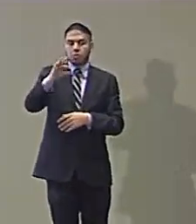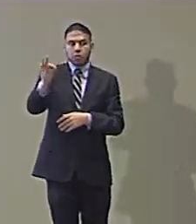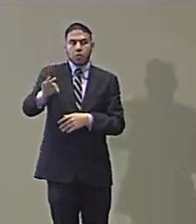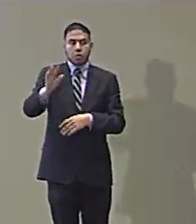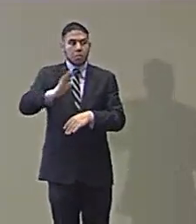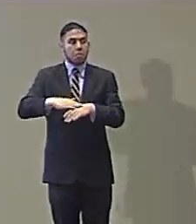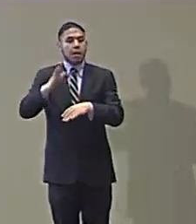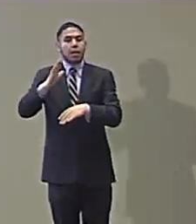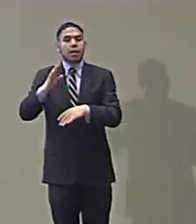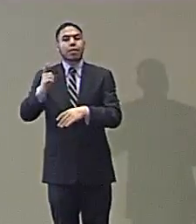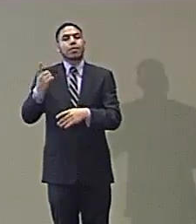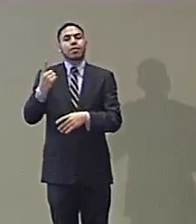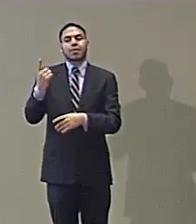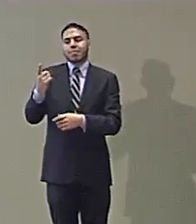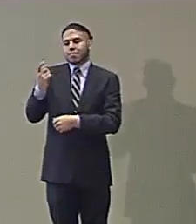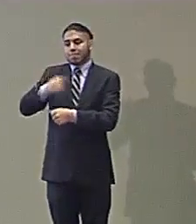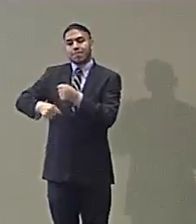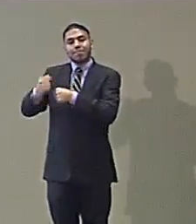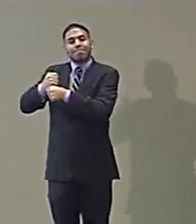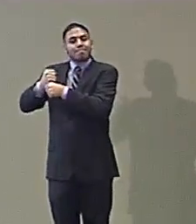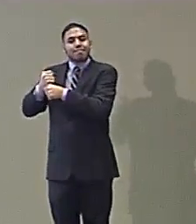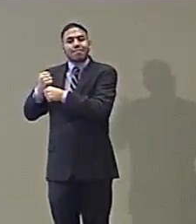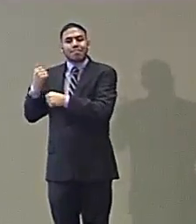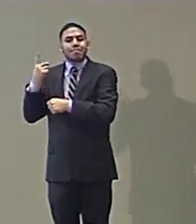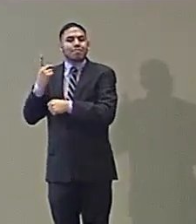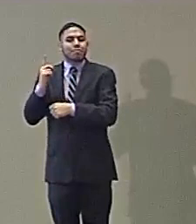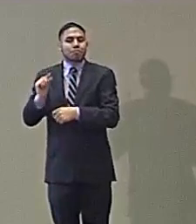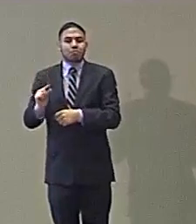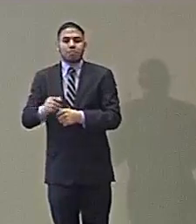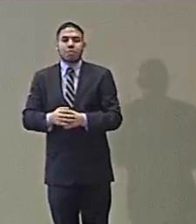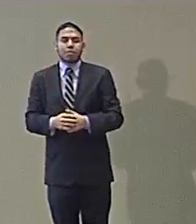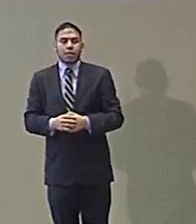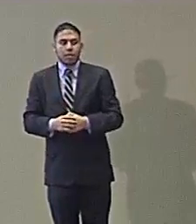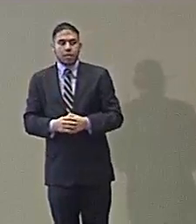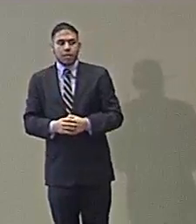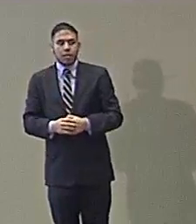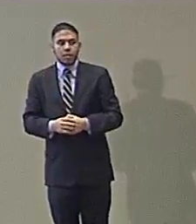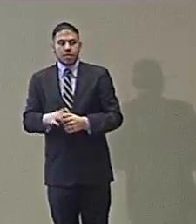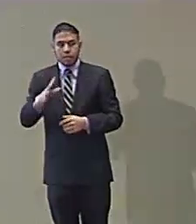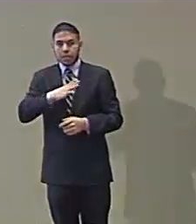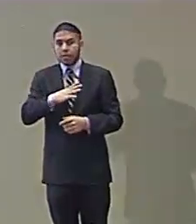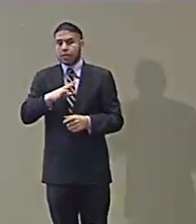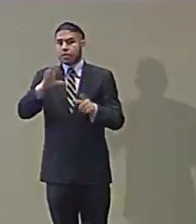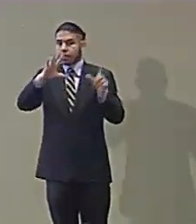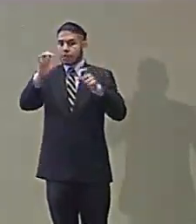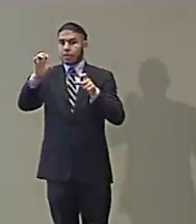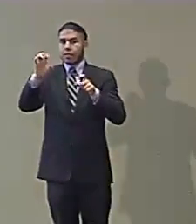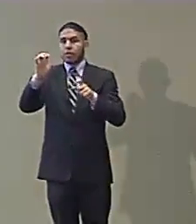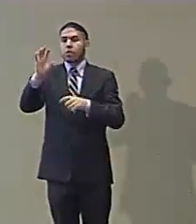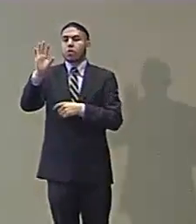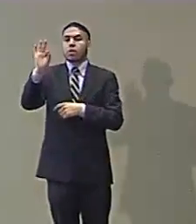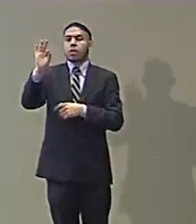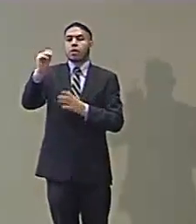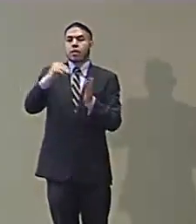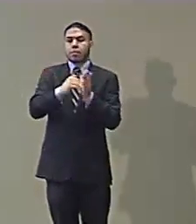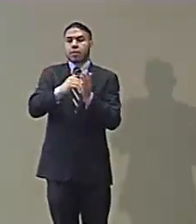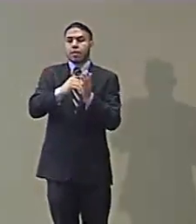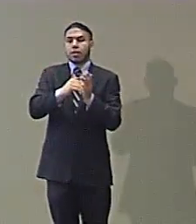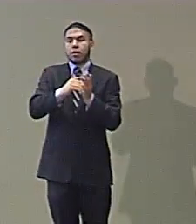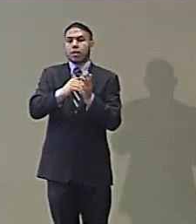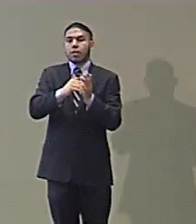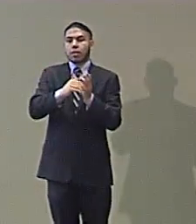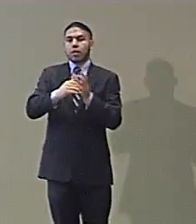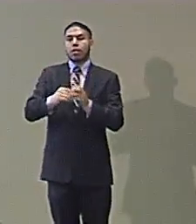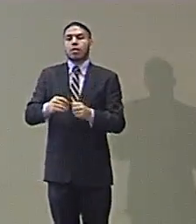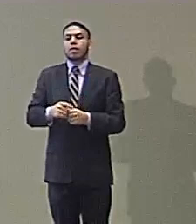año anterior y otra manera de cuadrar si las cifras hacen sentido son los setecientos cuarenta mil cuartos que mencionó luis barrios